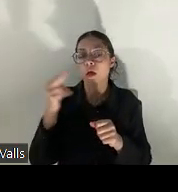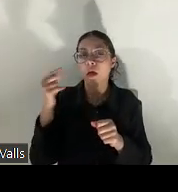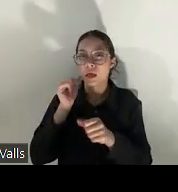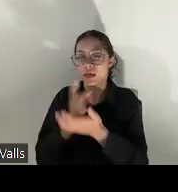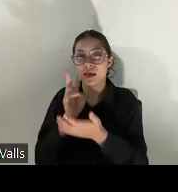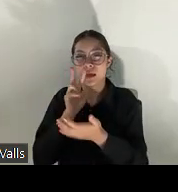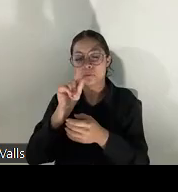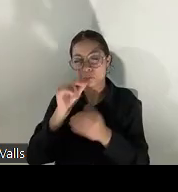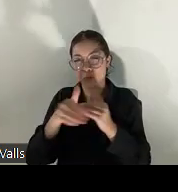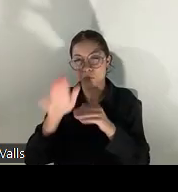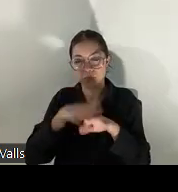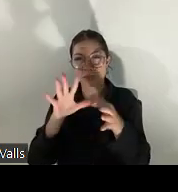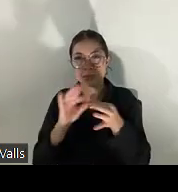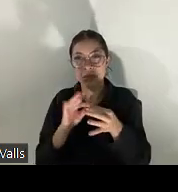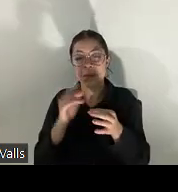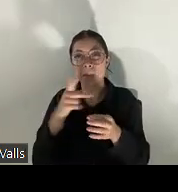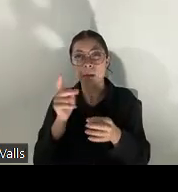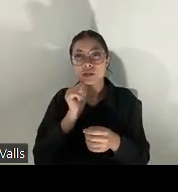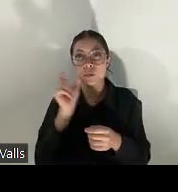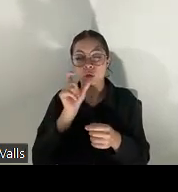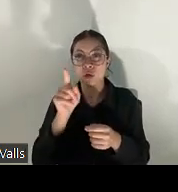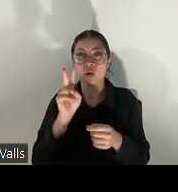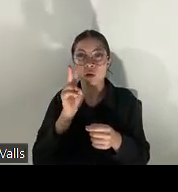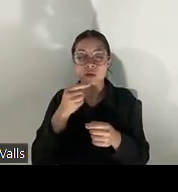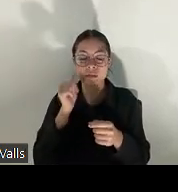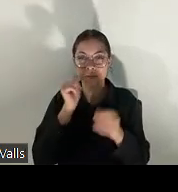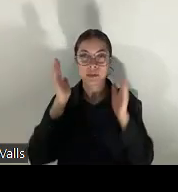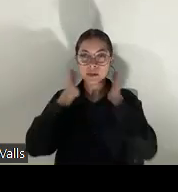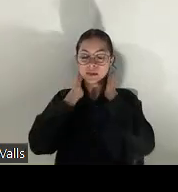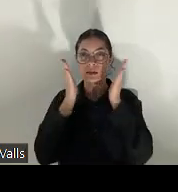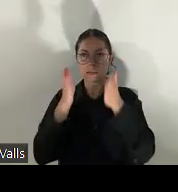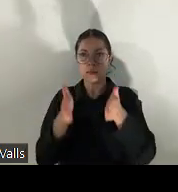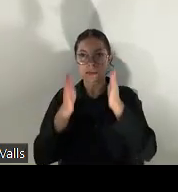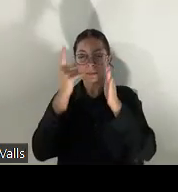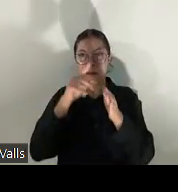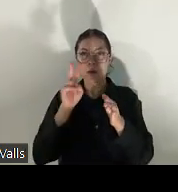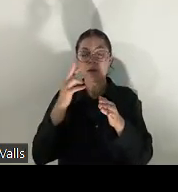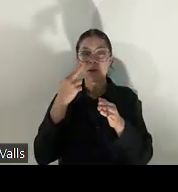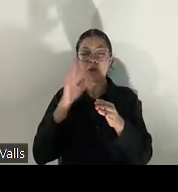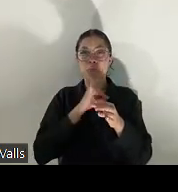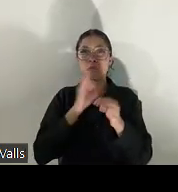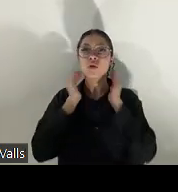más adelante, pero siempre al revisar al niño hay que alinear su cabeza también para revisar los ángulos y los